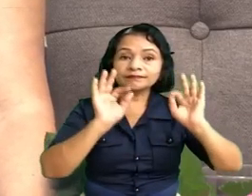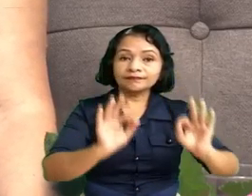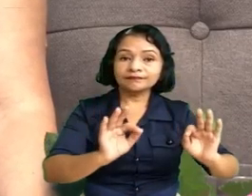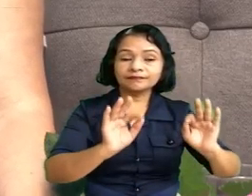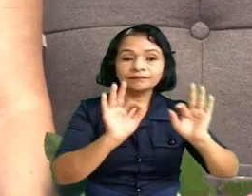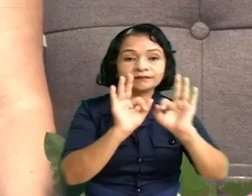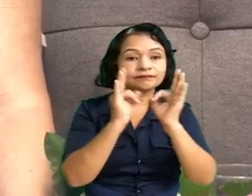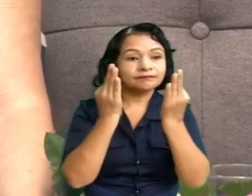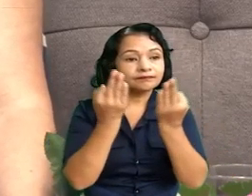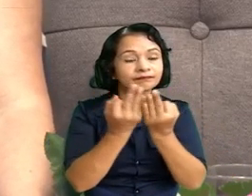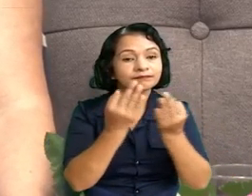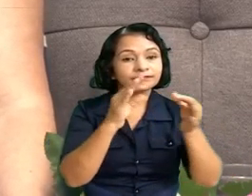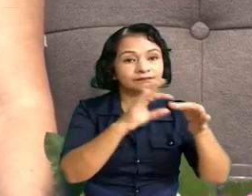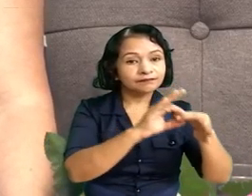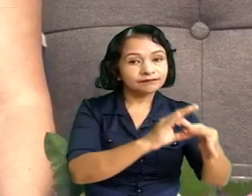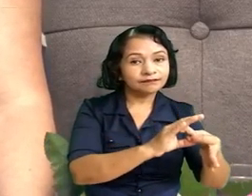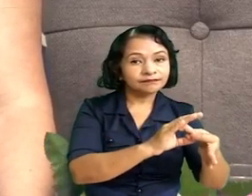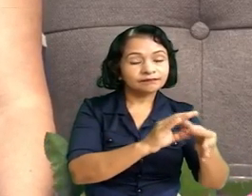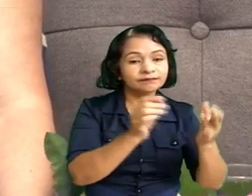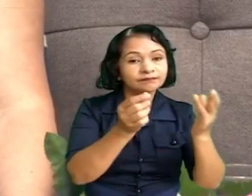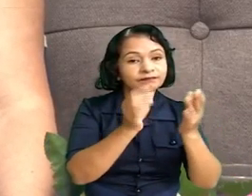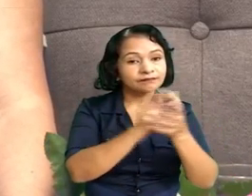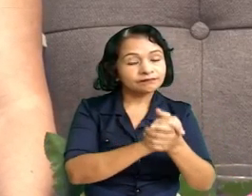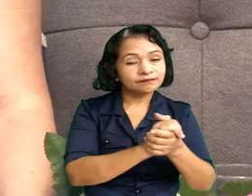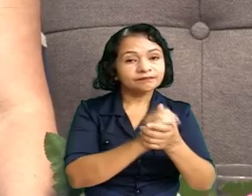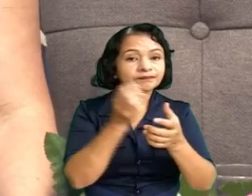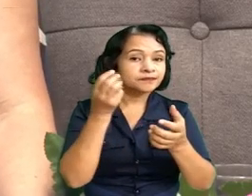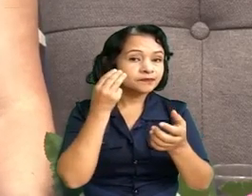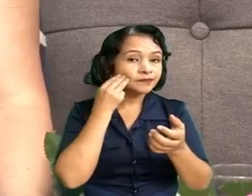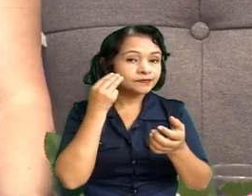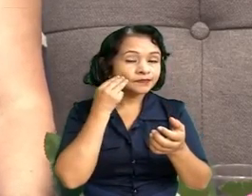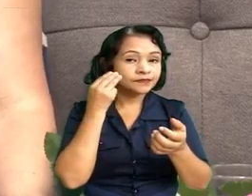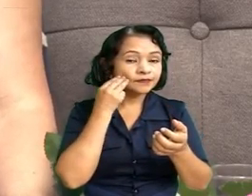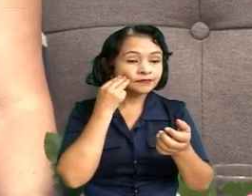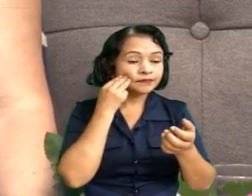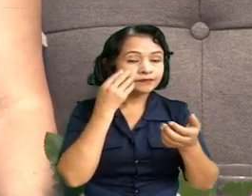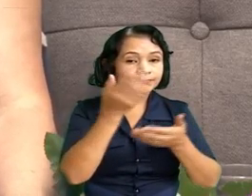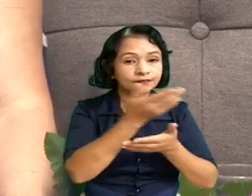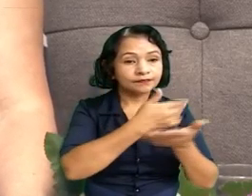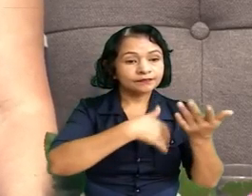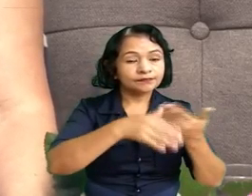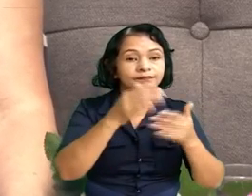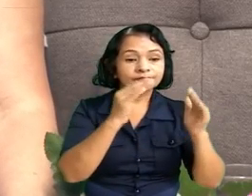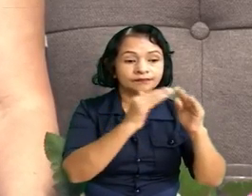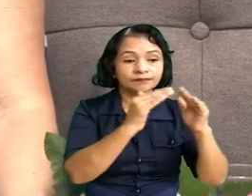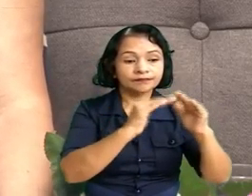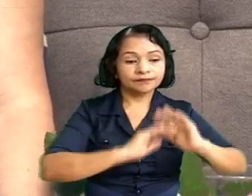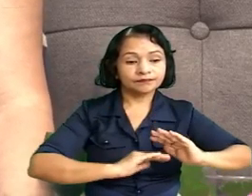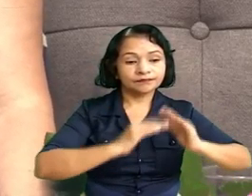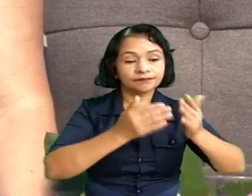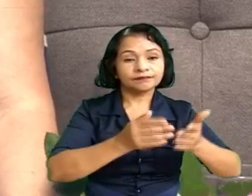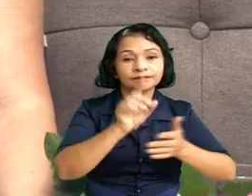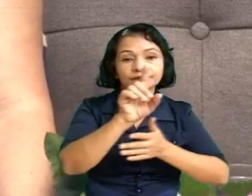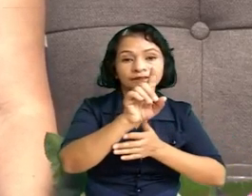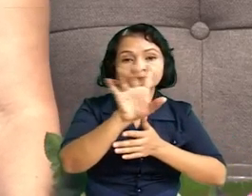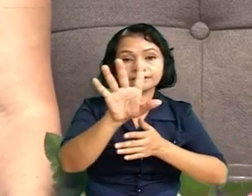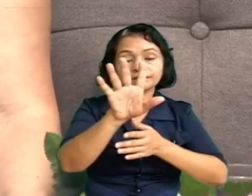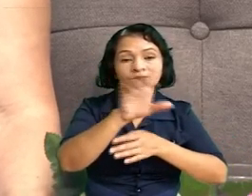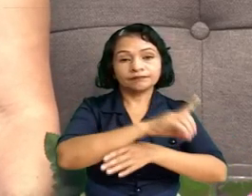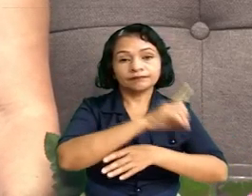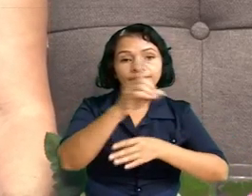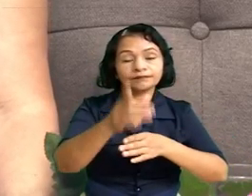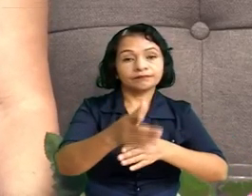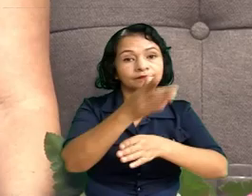de sus familiares, o sea, de su esposo, su mamá. Ellas conviven en la casa materna 15 días antes, tal vez, de